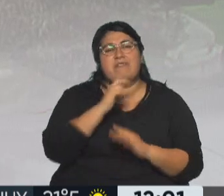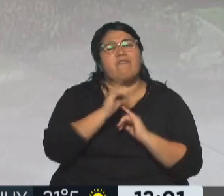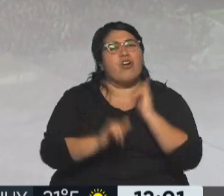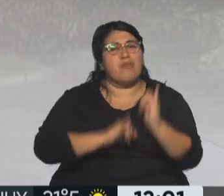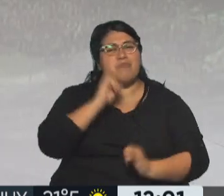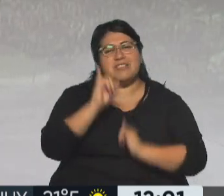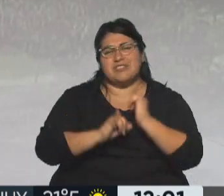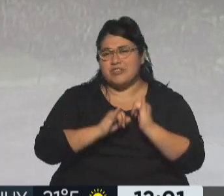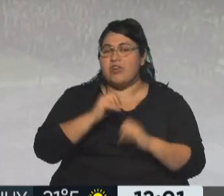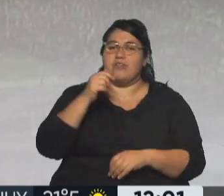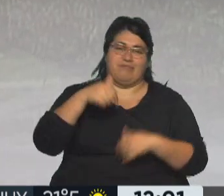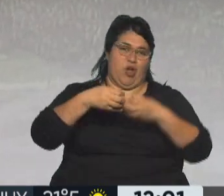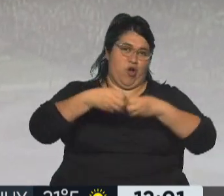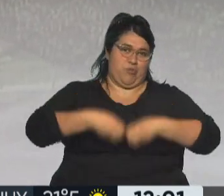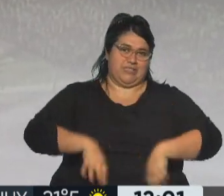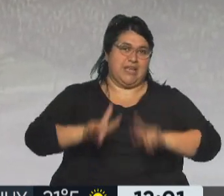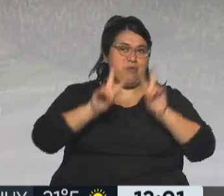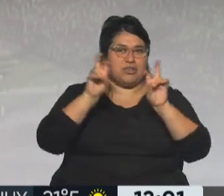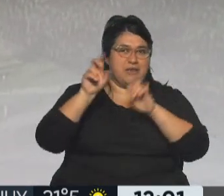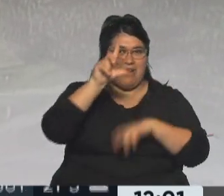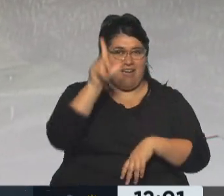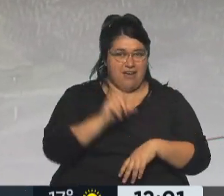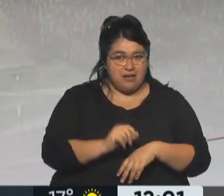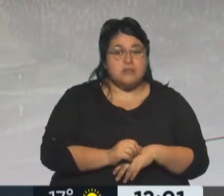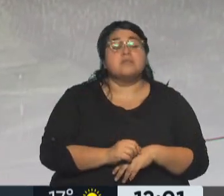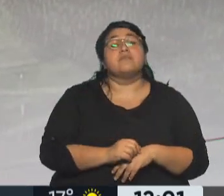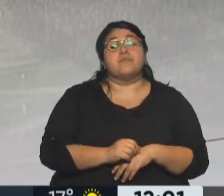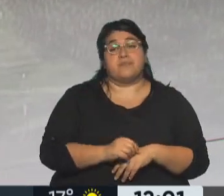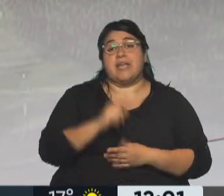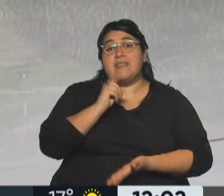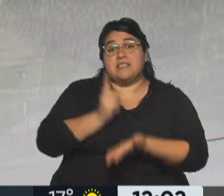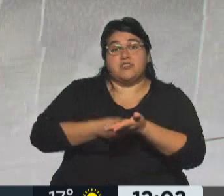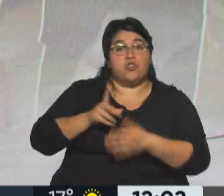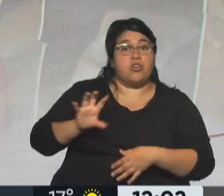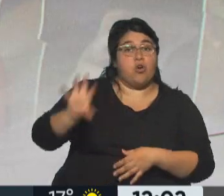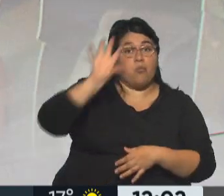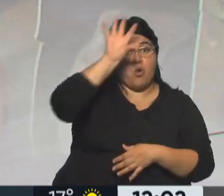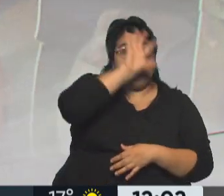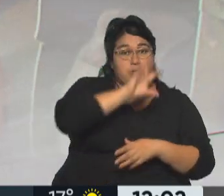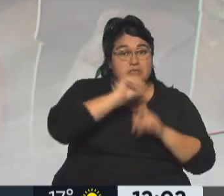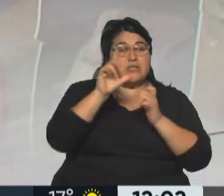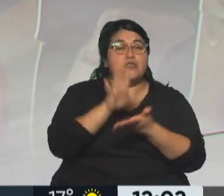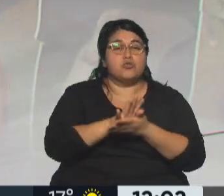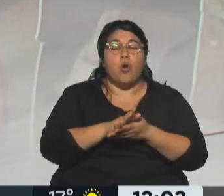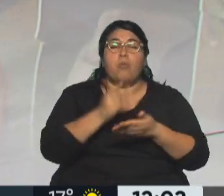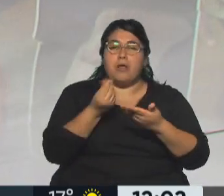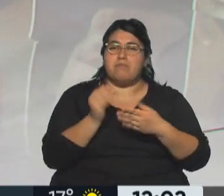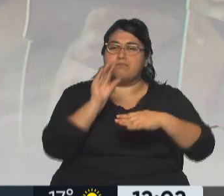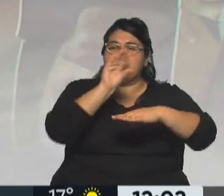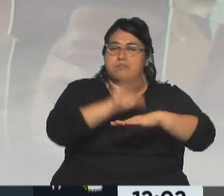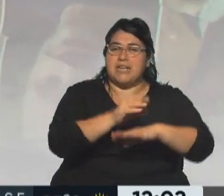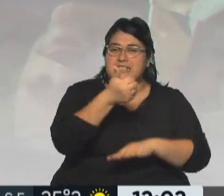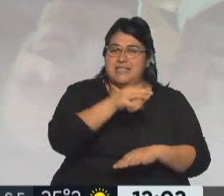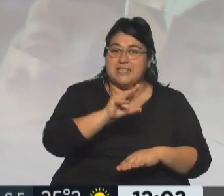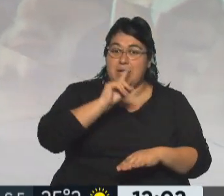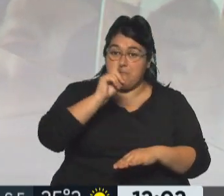destacada y ya comenzamos a recorrer el país con la postura que ha tomado cada una de las provincias respecto a algunos de los sesenta mil pesos hay provincias